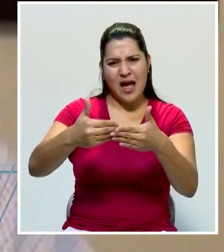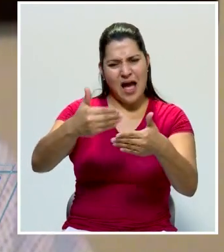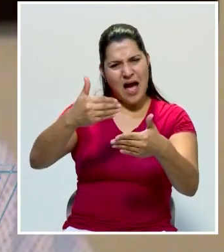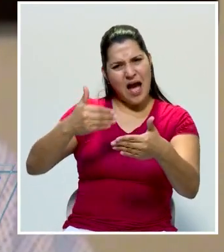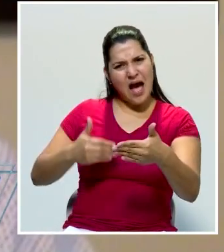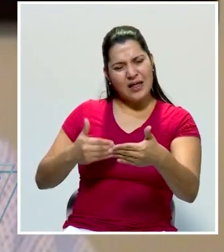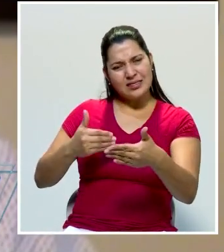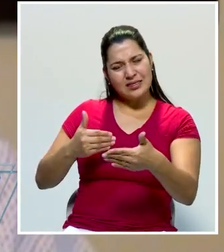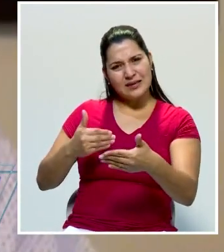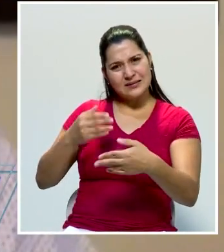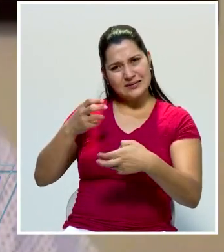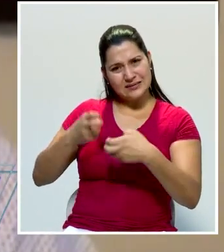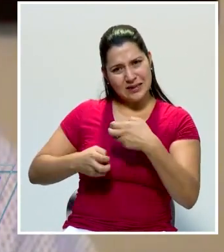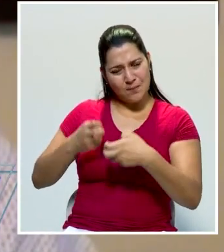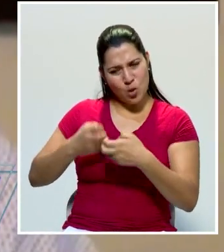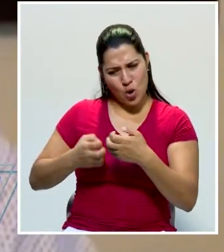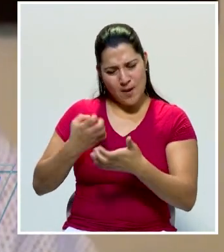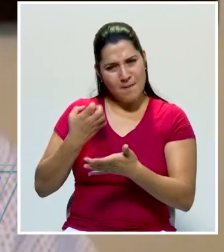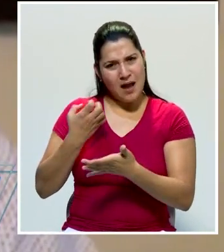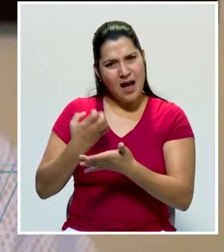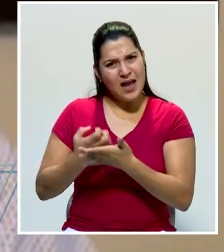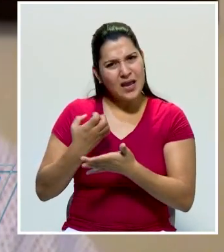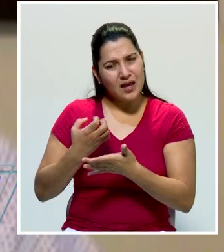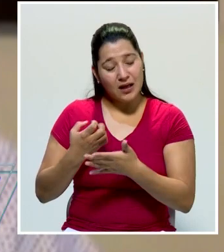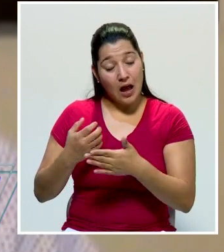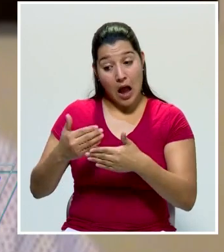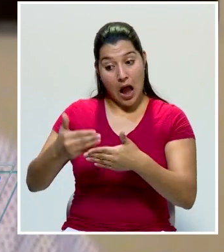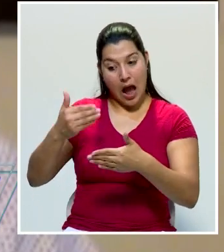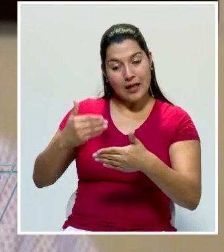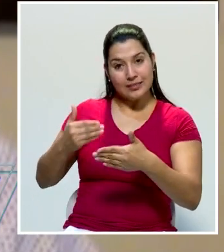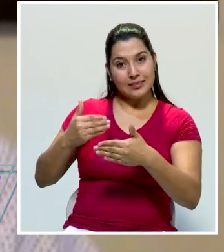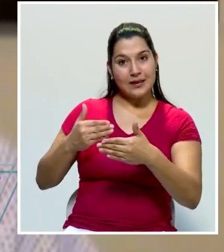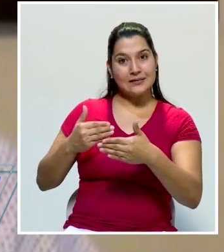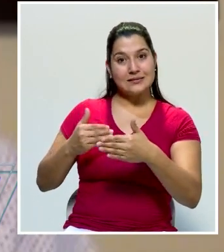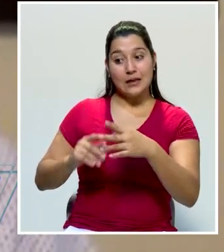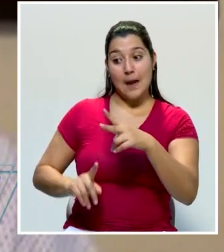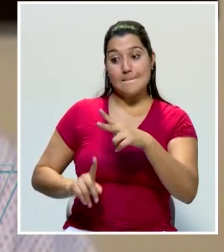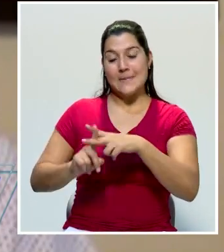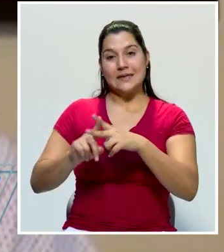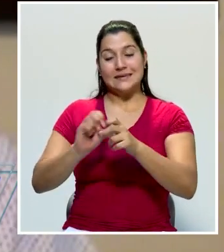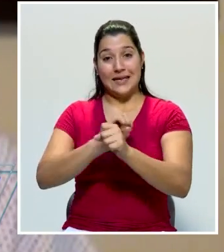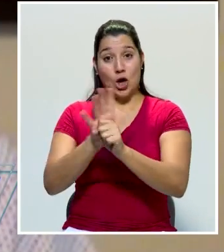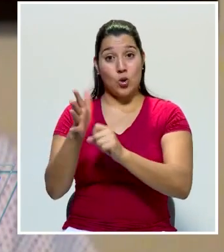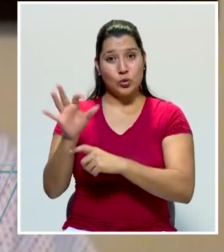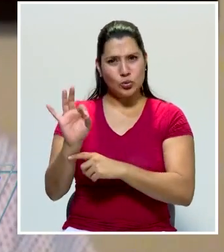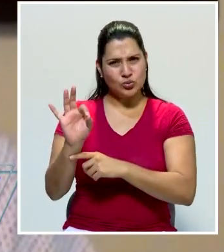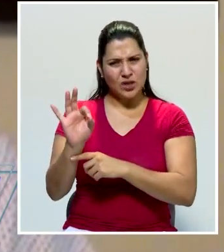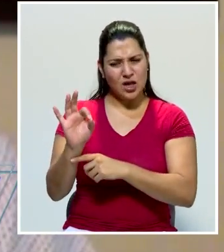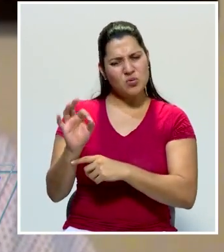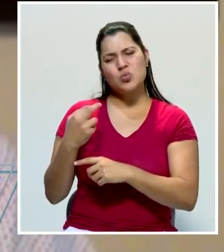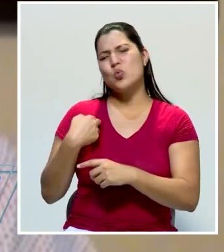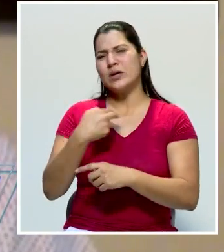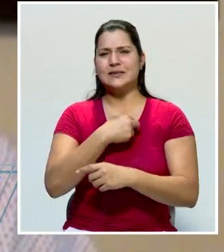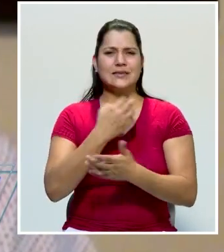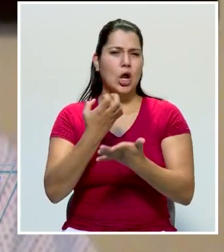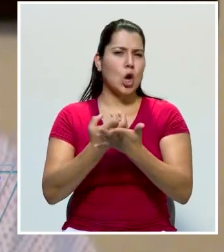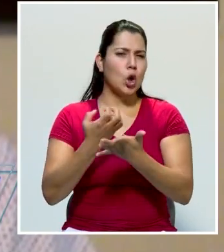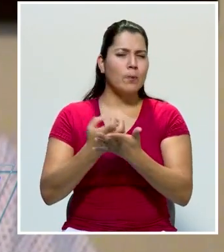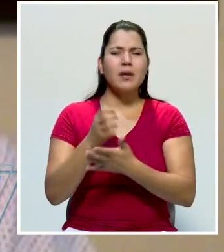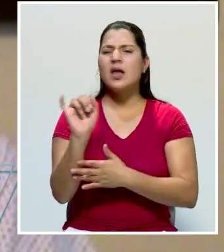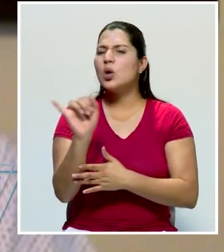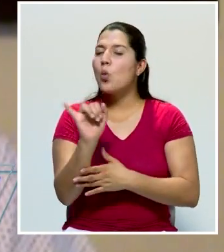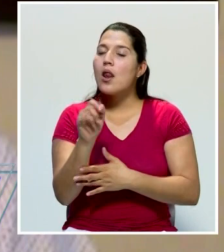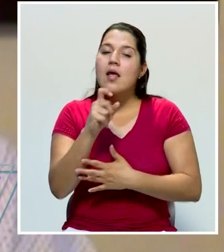hará poco más de 2 meses, la situación de nuestra economía era una situación muy